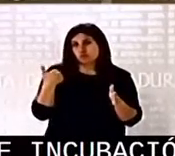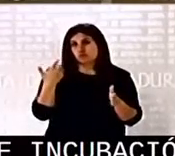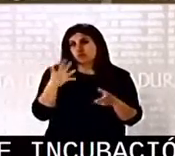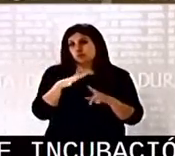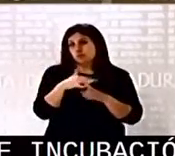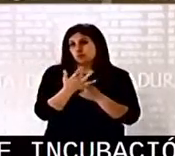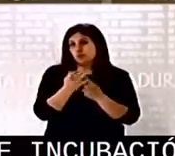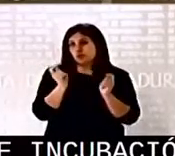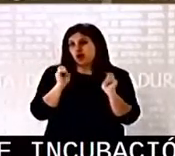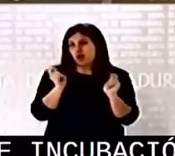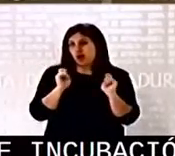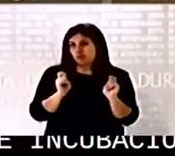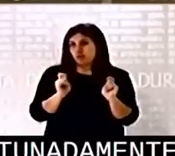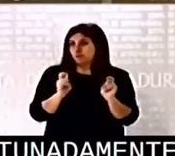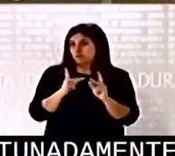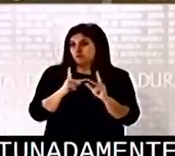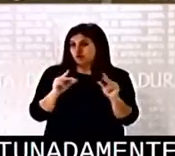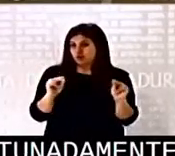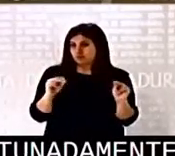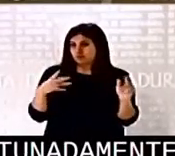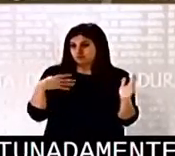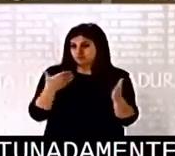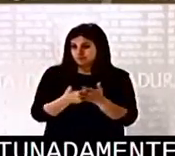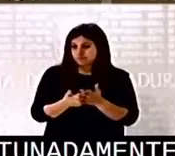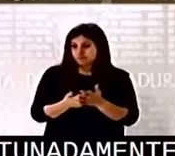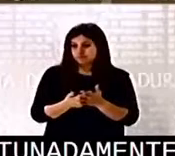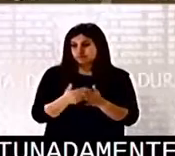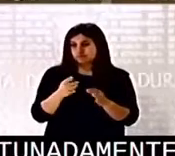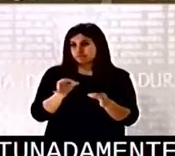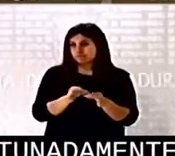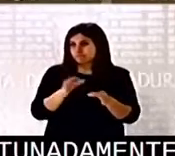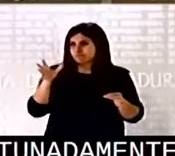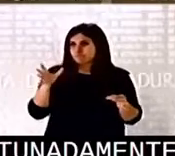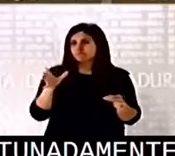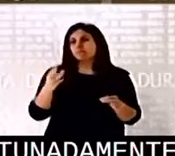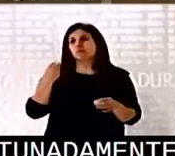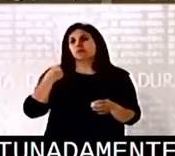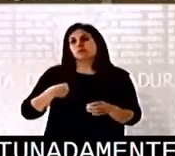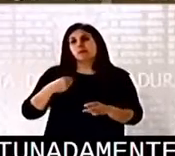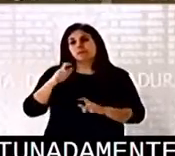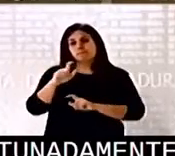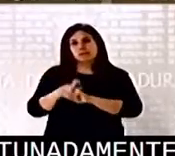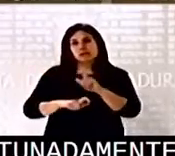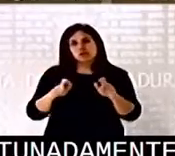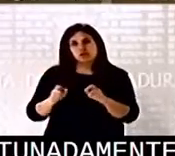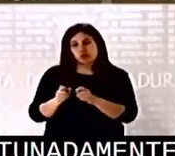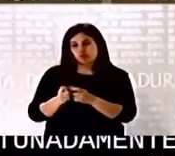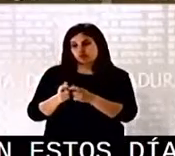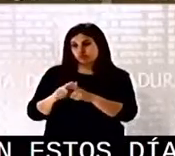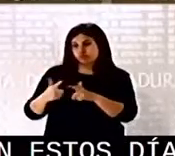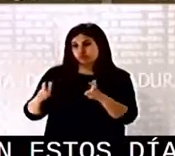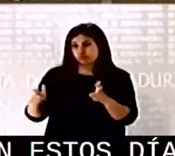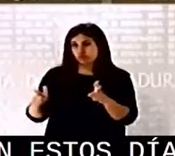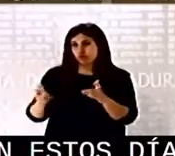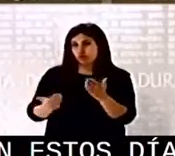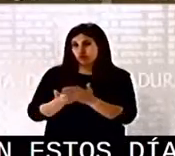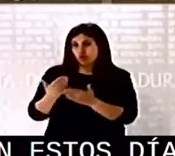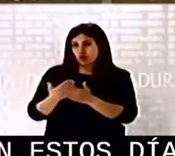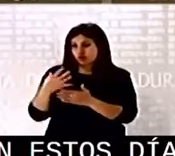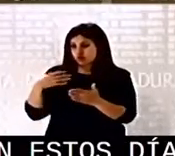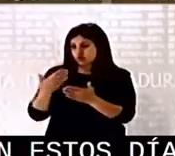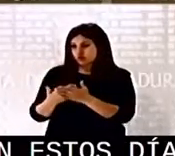y, afortunadamente, las cifras de la incidencia acumulada en estos días no han sufrido